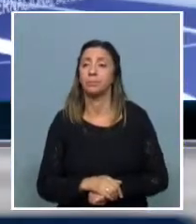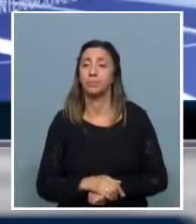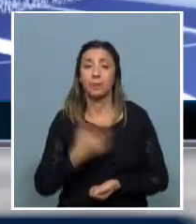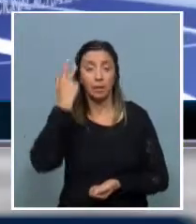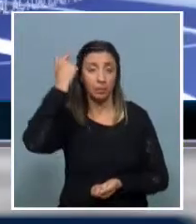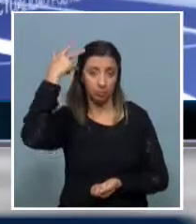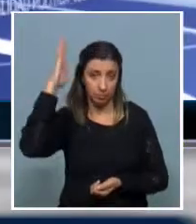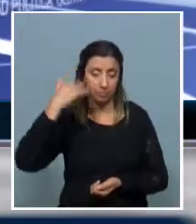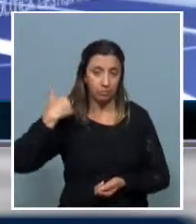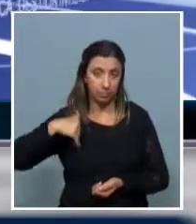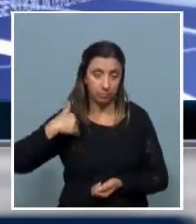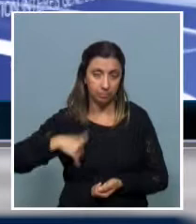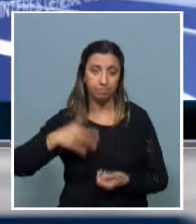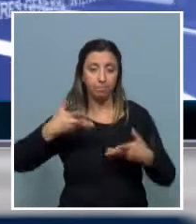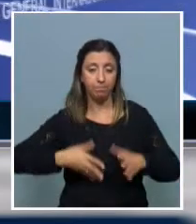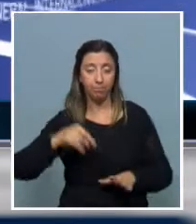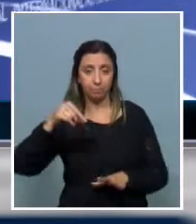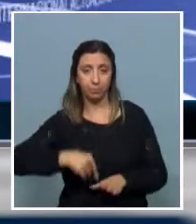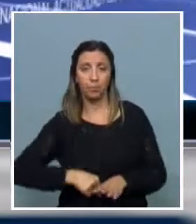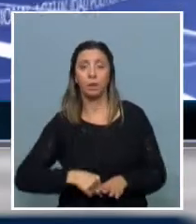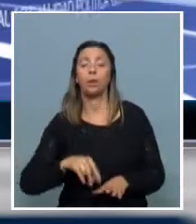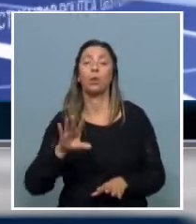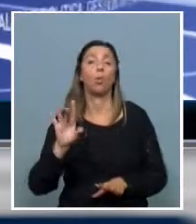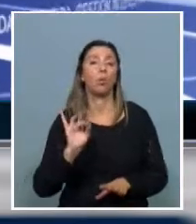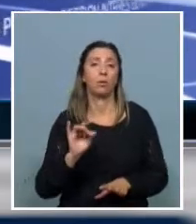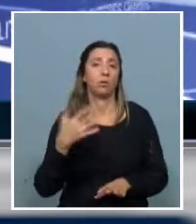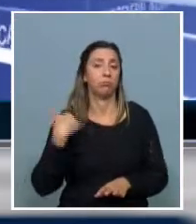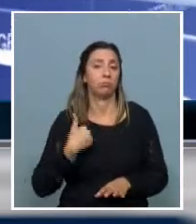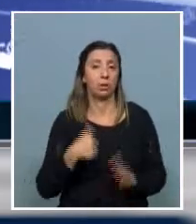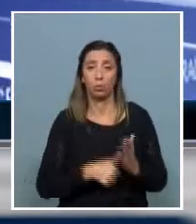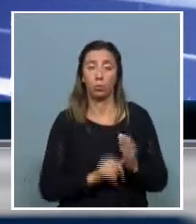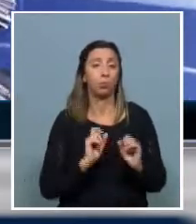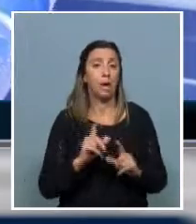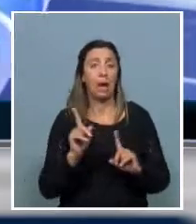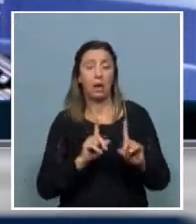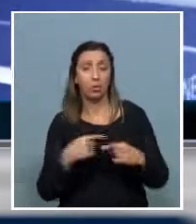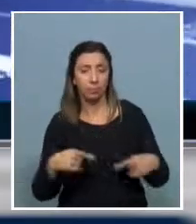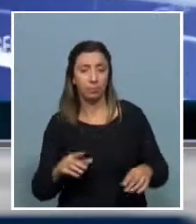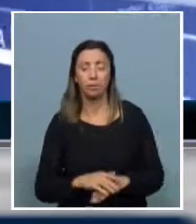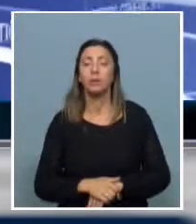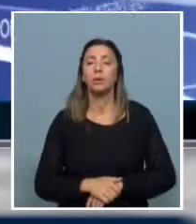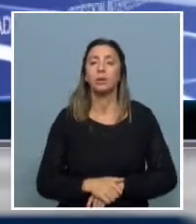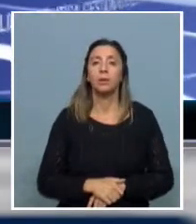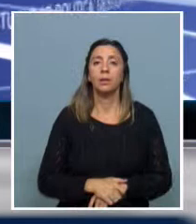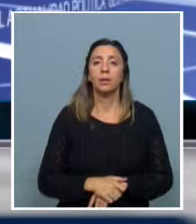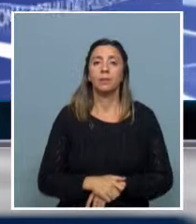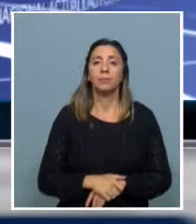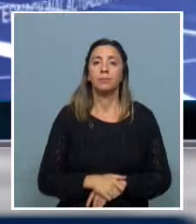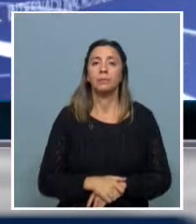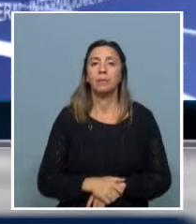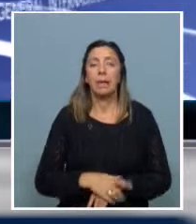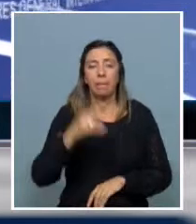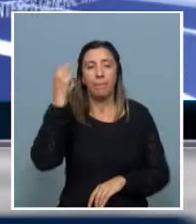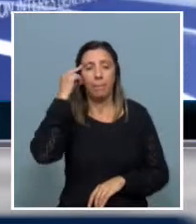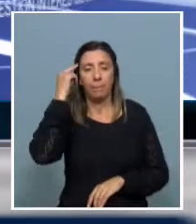mayor de edad, ser argentino, nativo, naturalizado por opción, entre algunos de los requisitos. Se